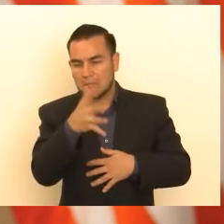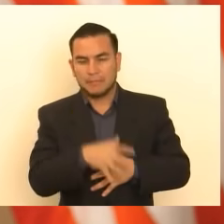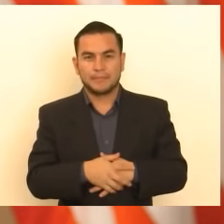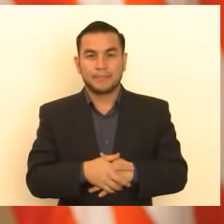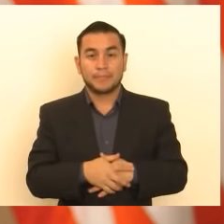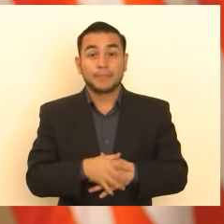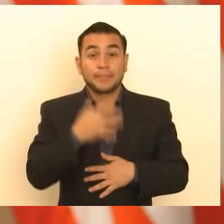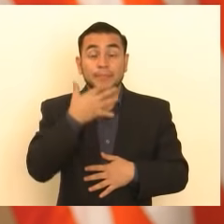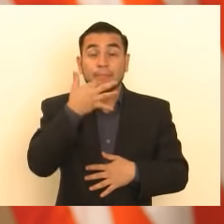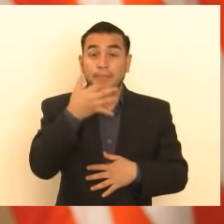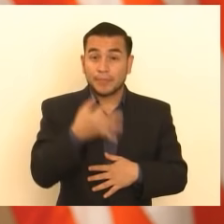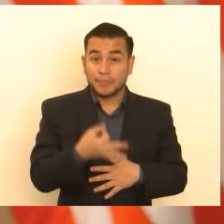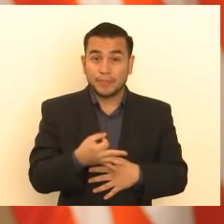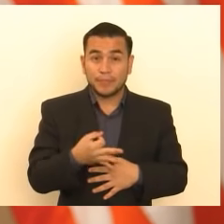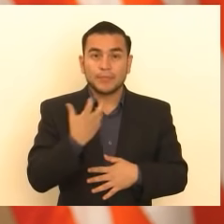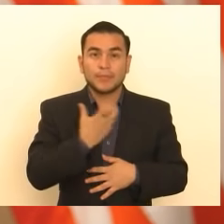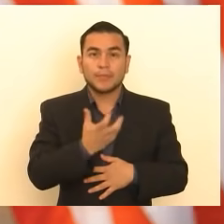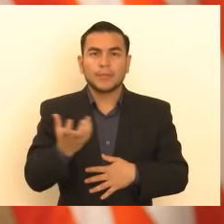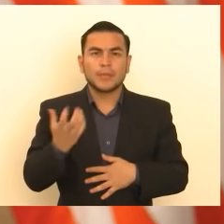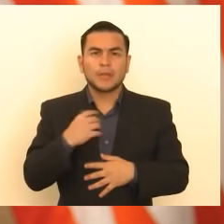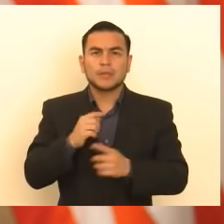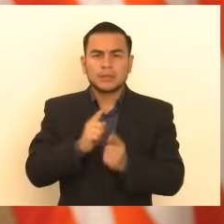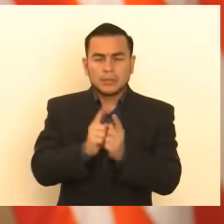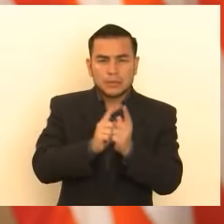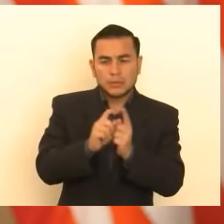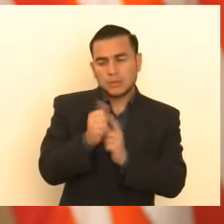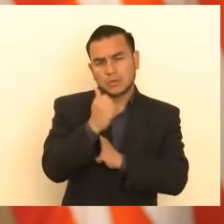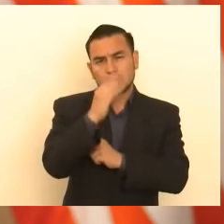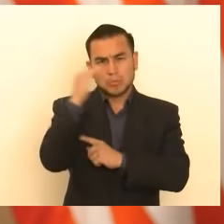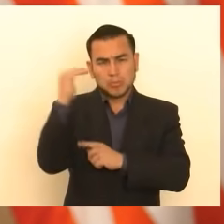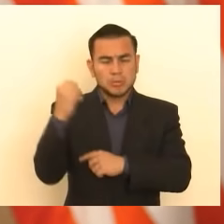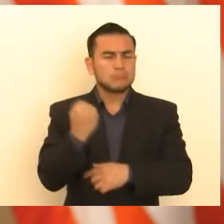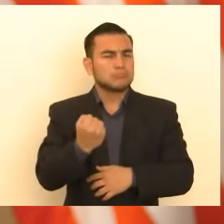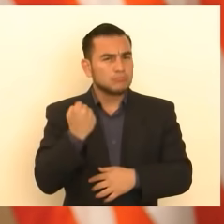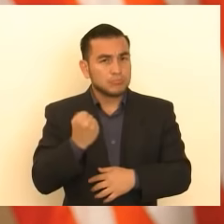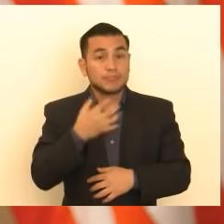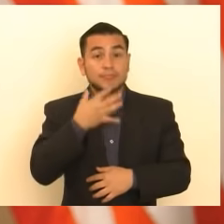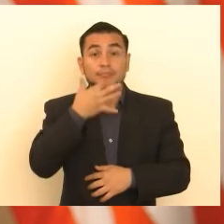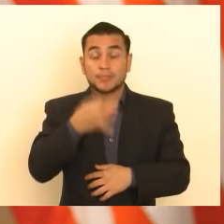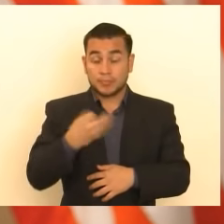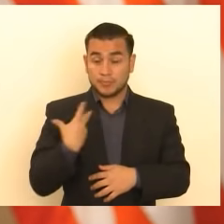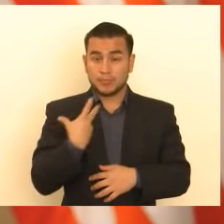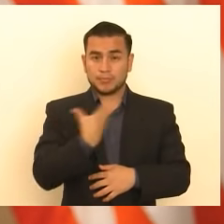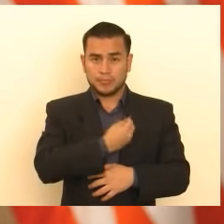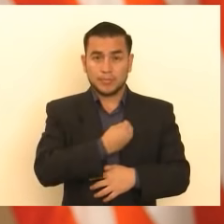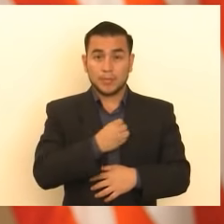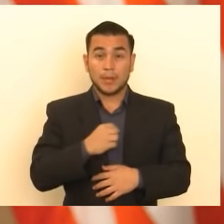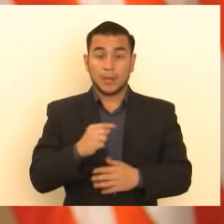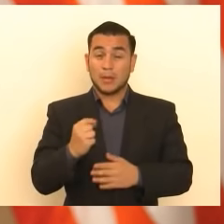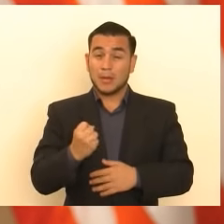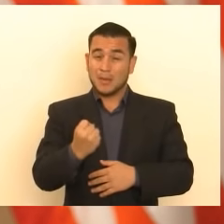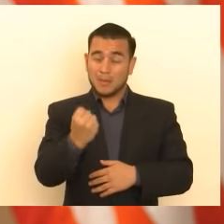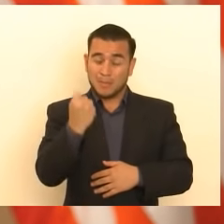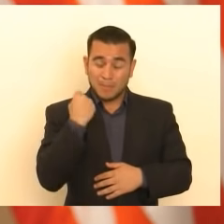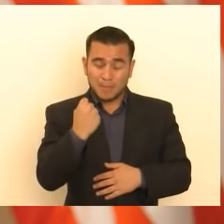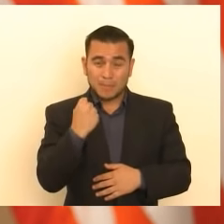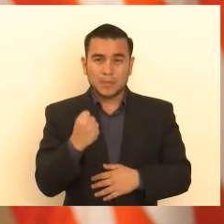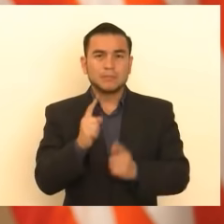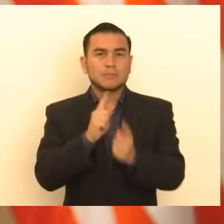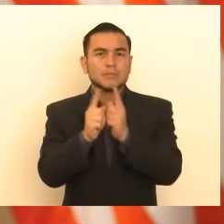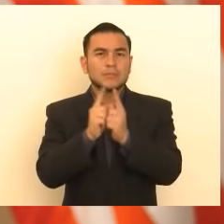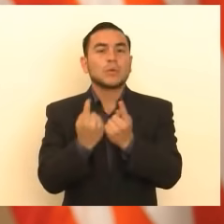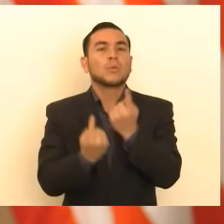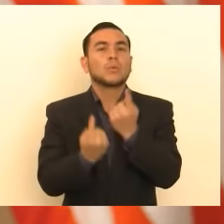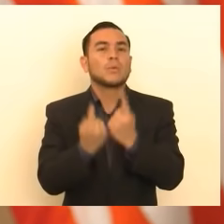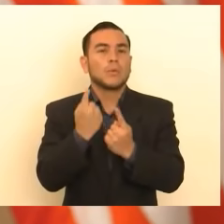Y por supuesto que las otras relaciones con los demás países son importantes también, pero como siempre lo hemos dicho, nuestra relación número 1, 2 y 3 siempre ha sido